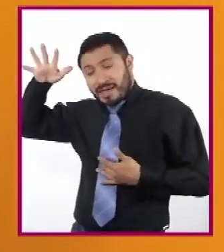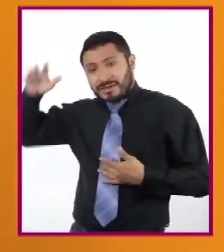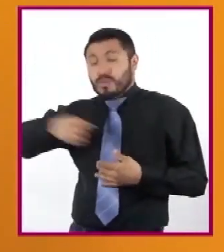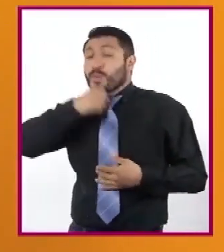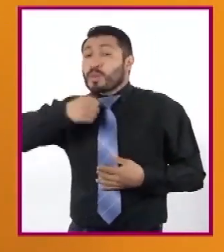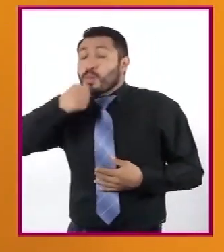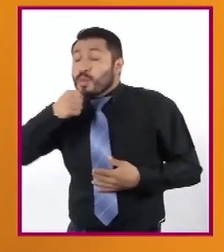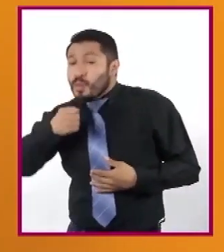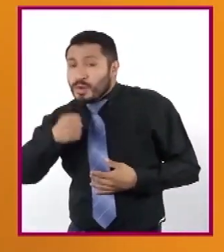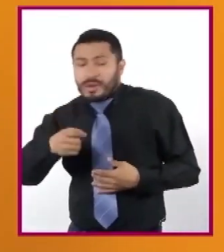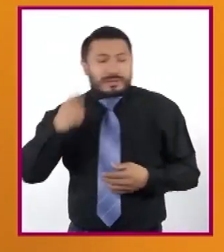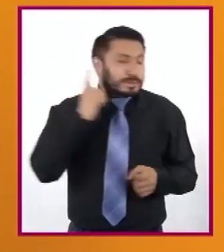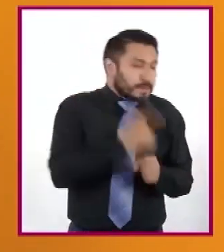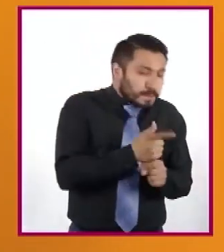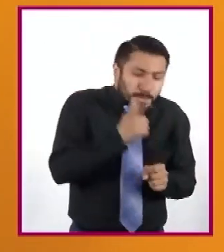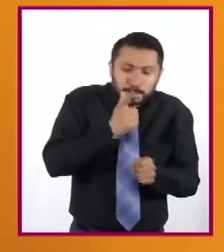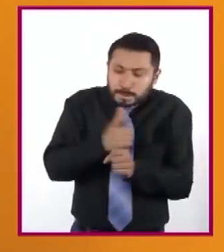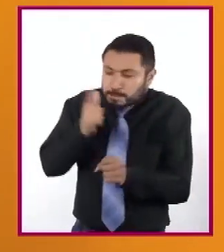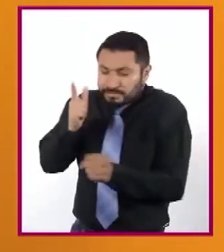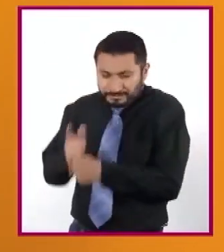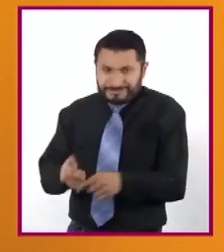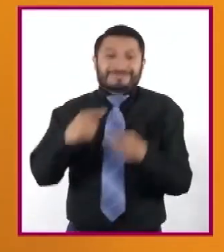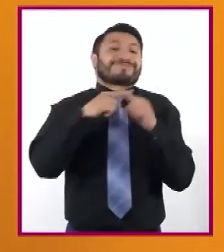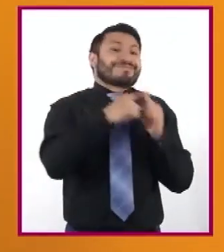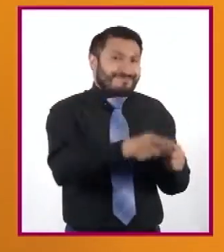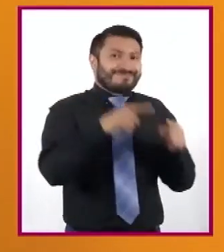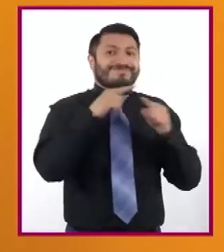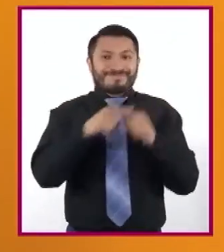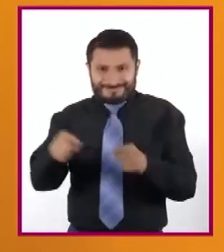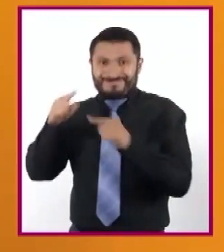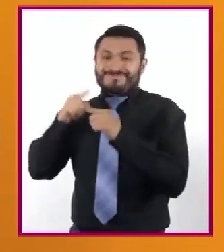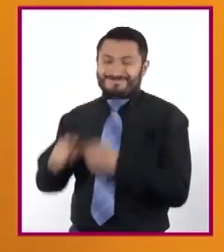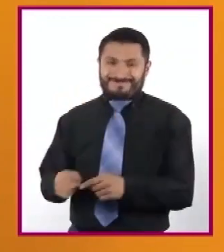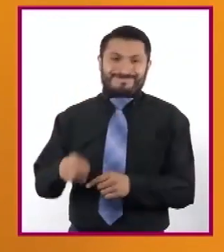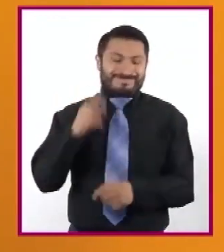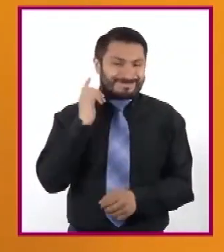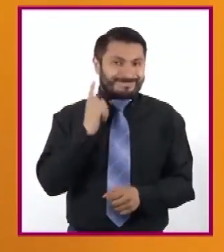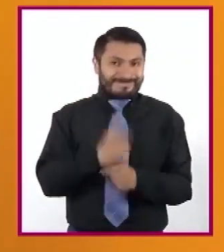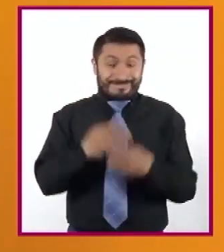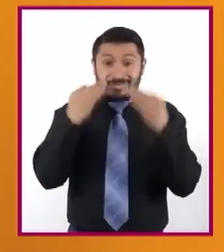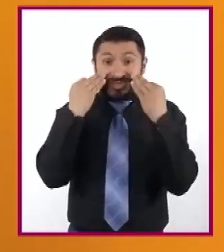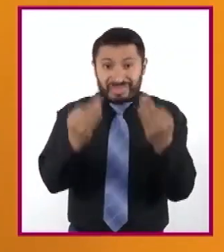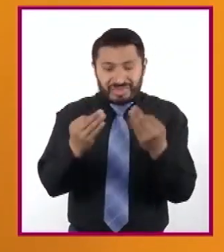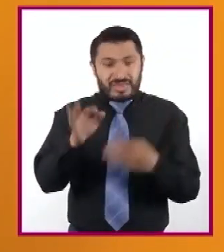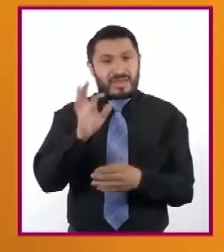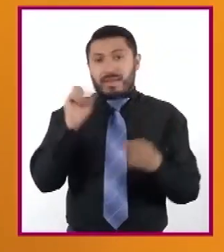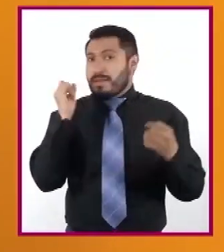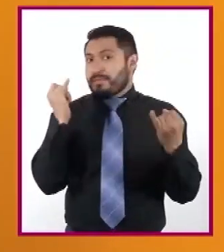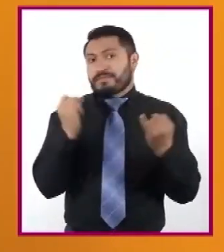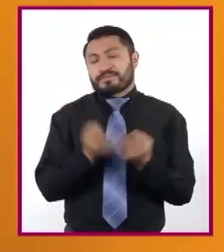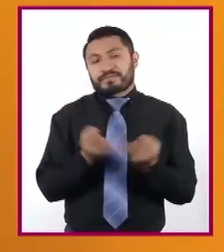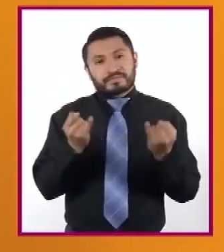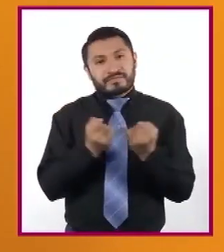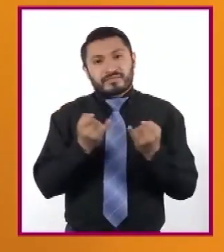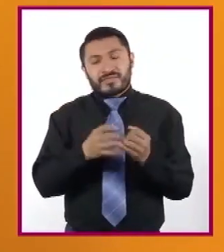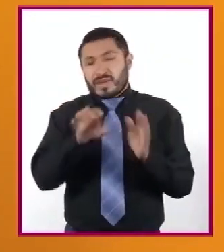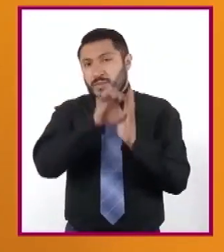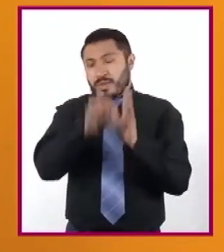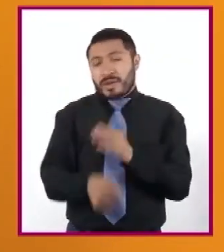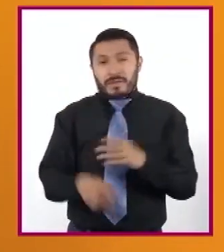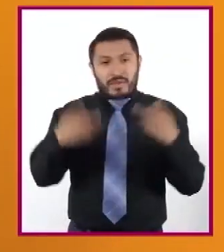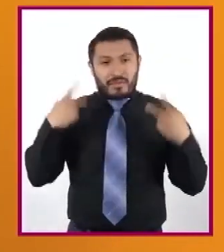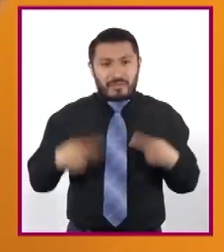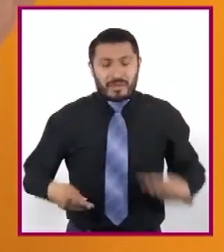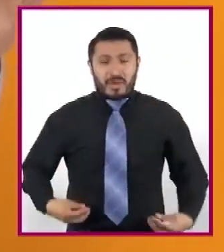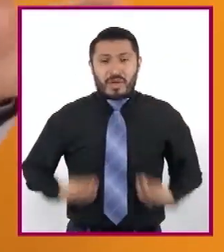mayores, notaremos esas diferencias claramente. Lo mismo si escuchamos a alguien de alguna región del sur